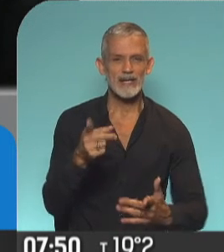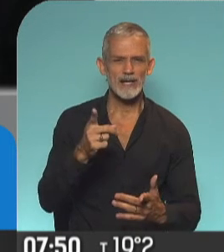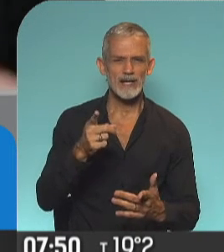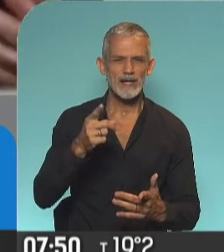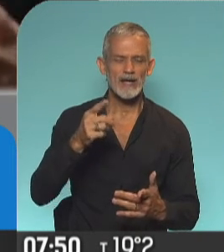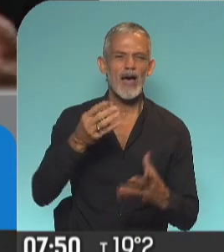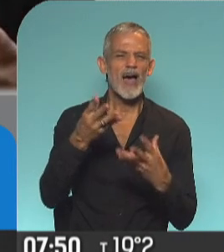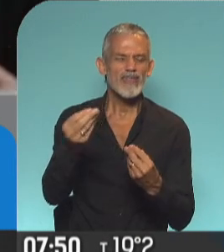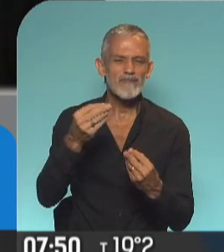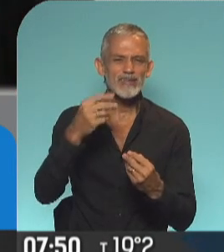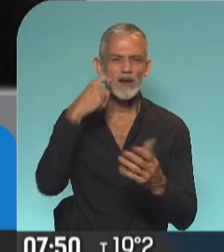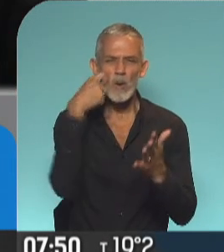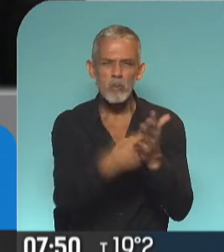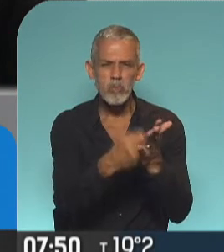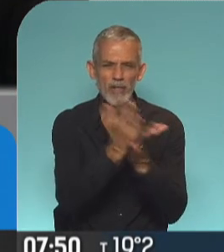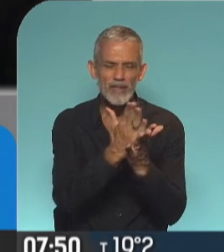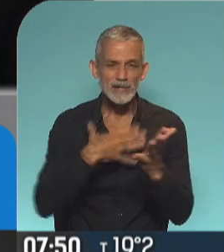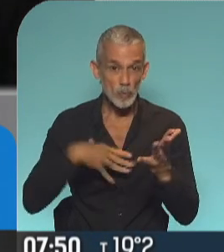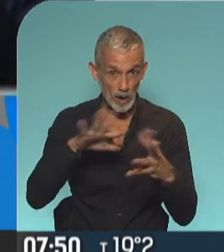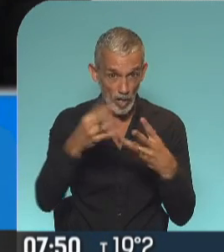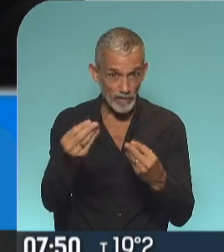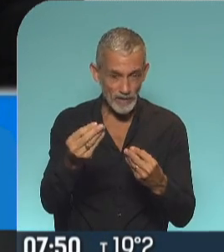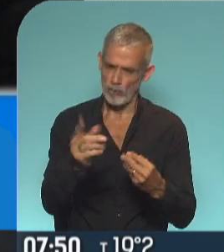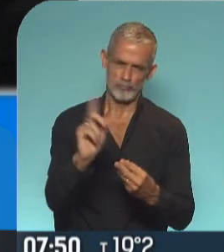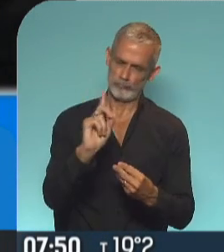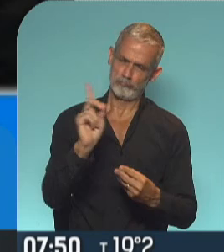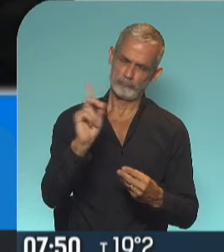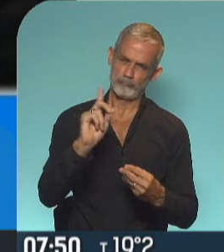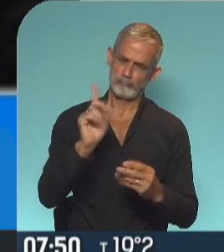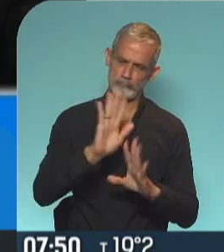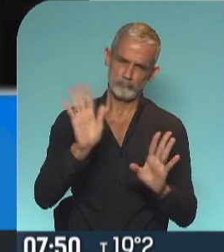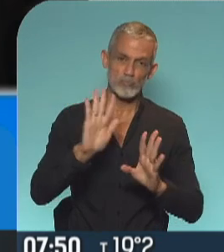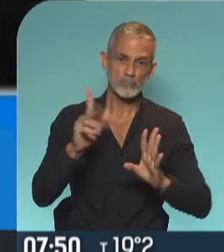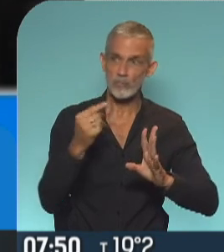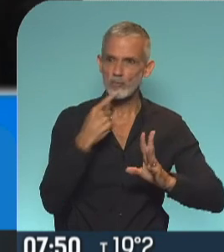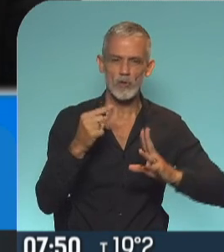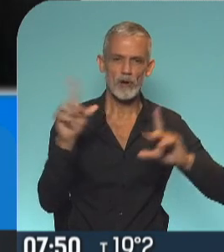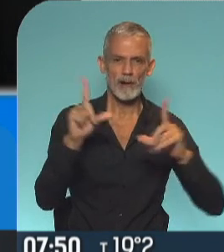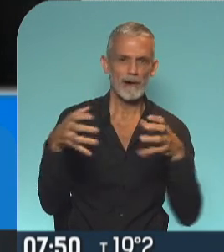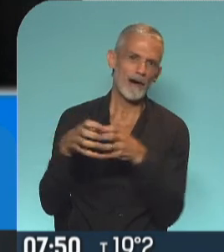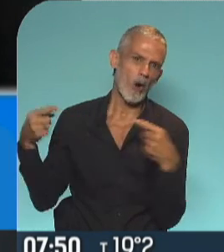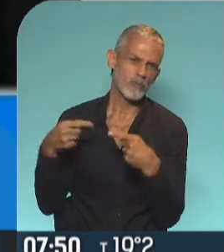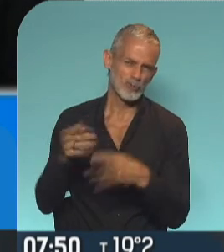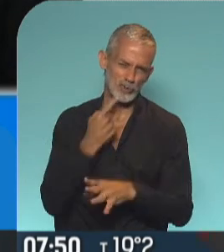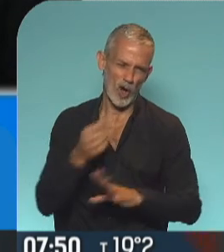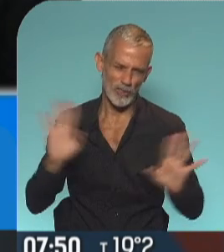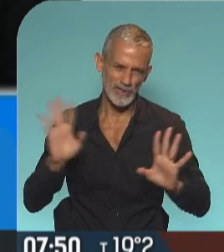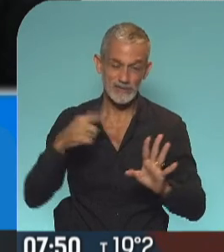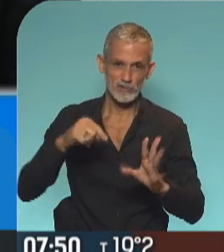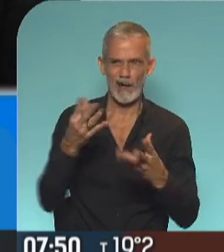violaciones a los derechos humanos como están diciendo todos, ¿no? La verdad, como están diciendo los sectores de la oposición.